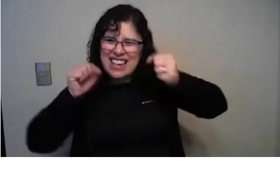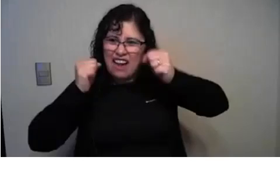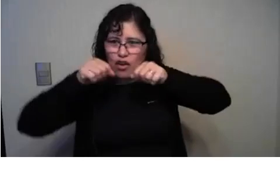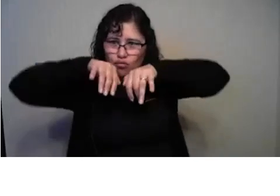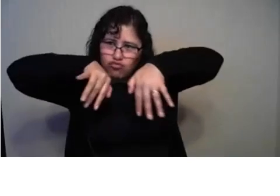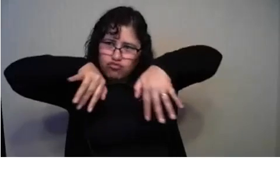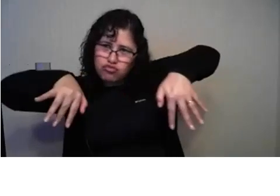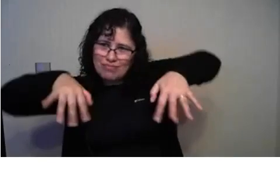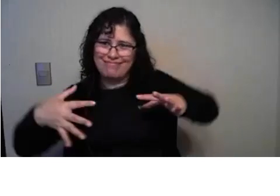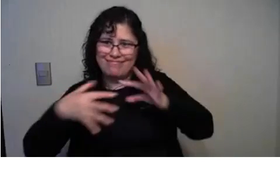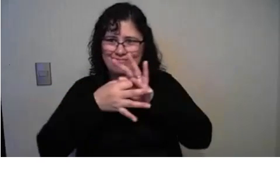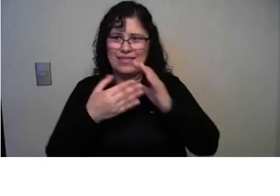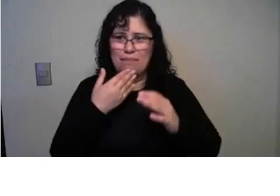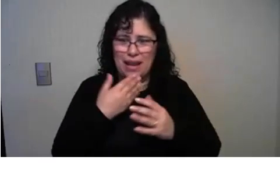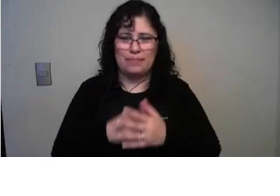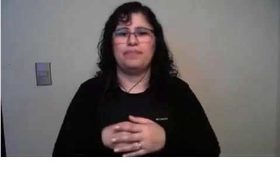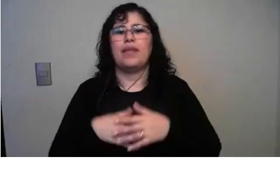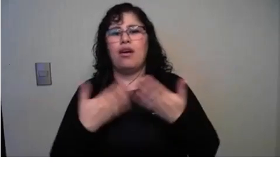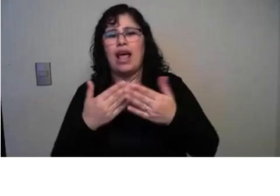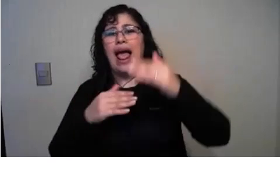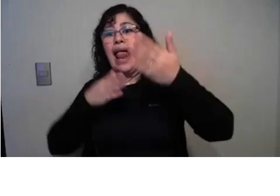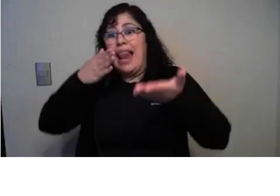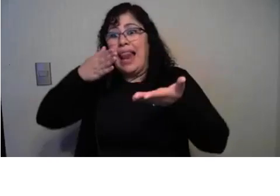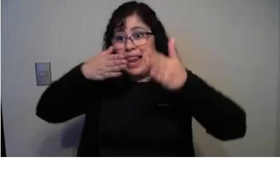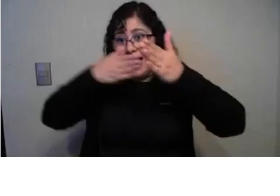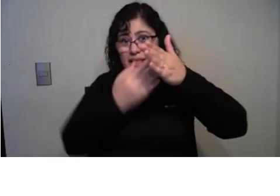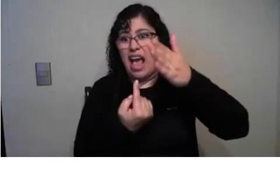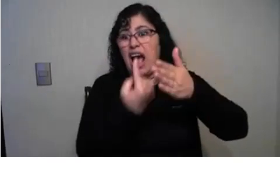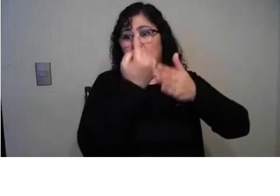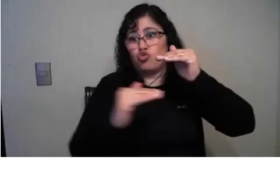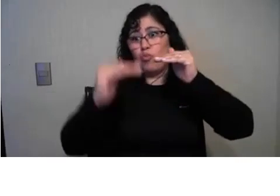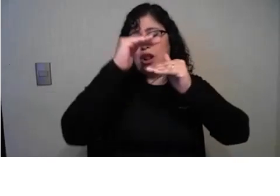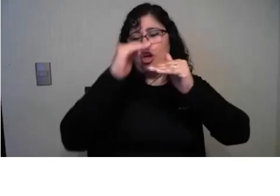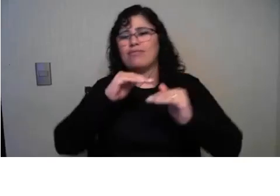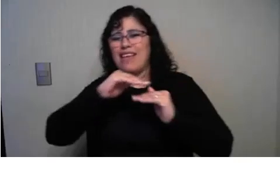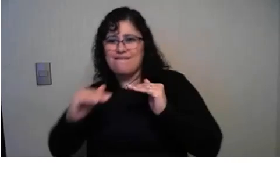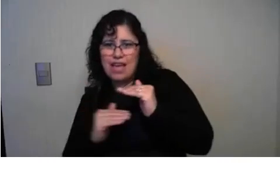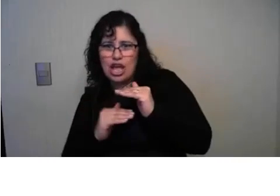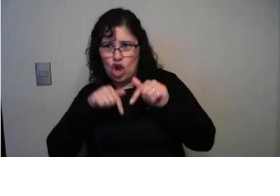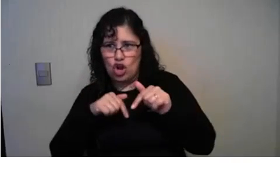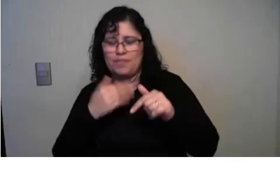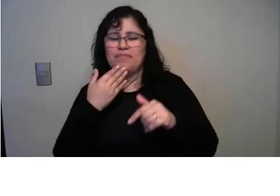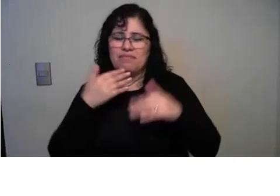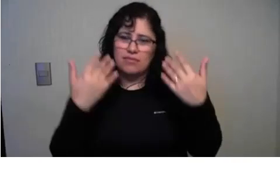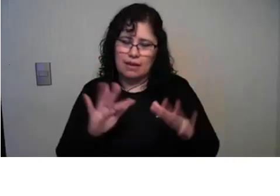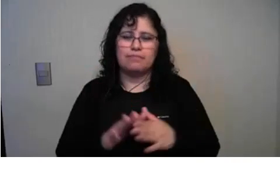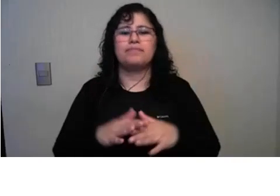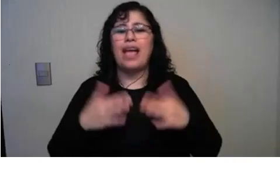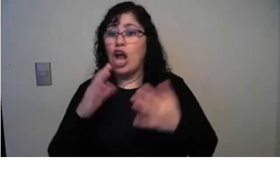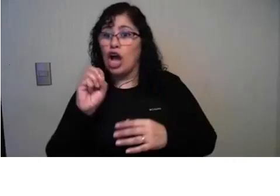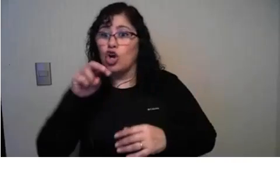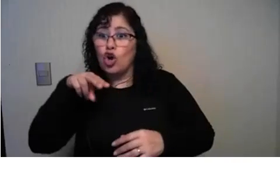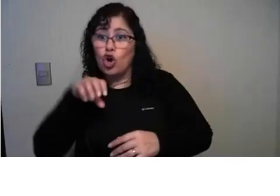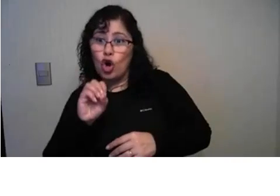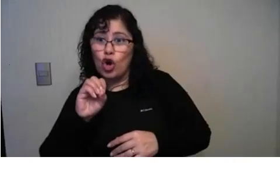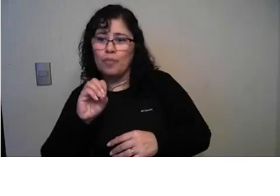Bien, entonces tenemos límite superior y límite inferior. En el recién nacido, el cono medular,